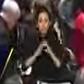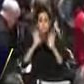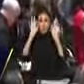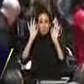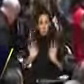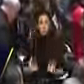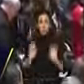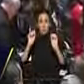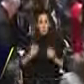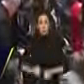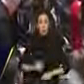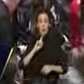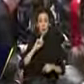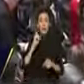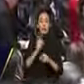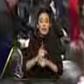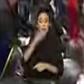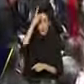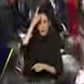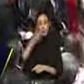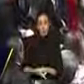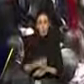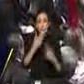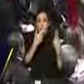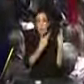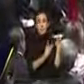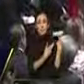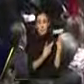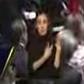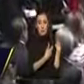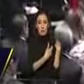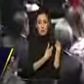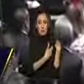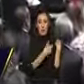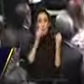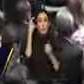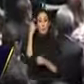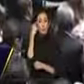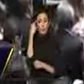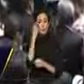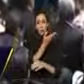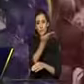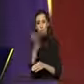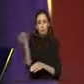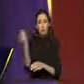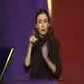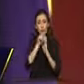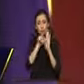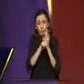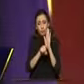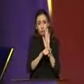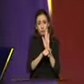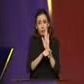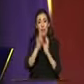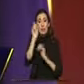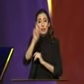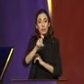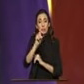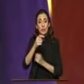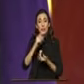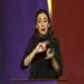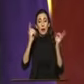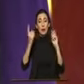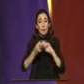Esa sería una decisión responsable que considere todos los aspectos. En